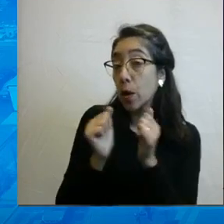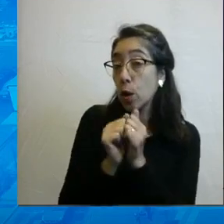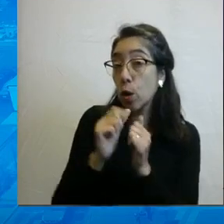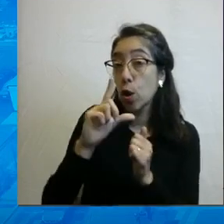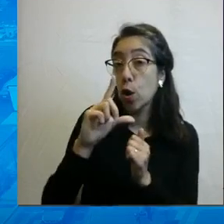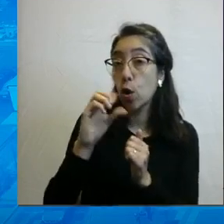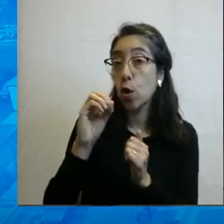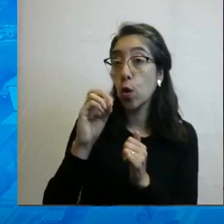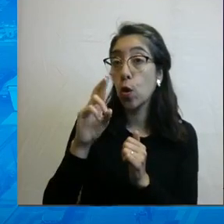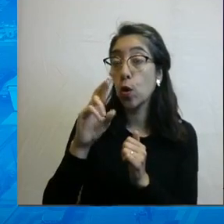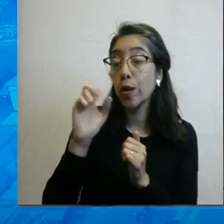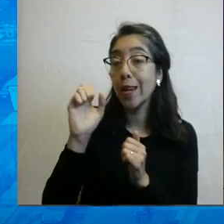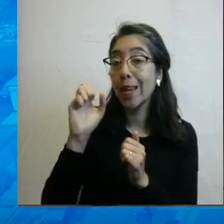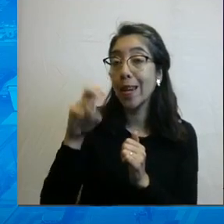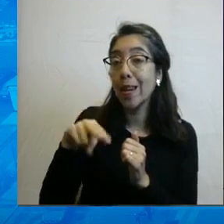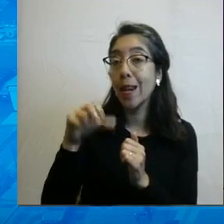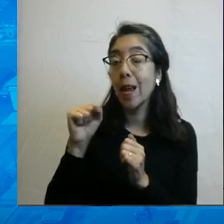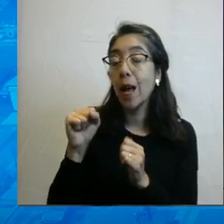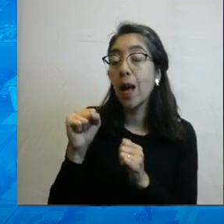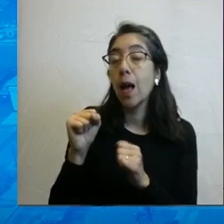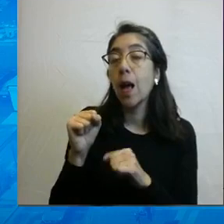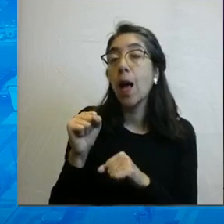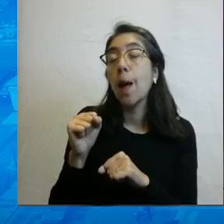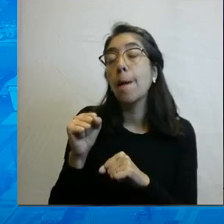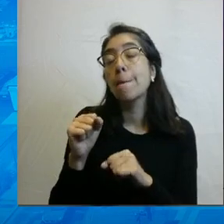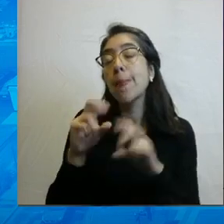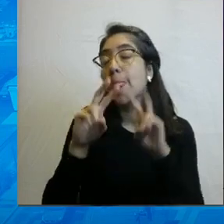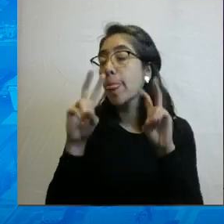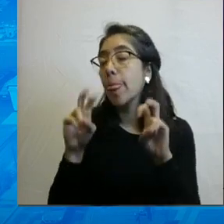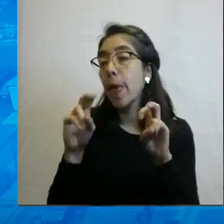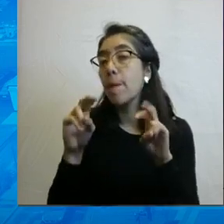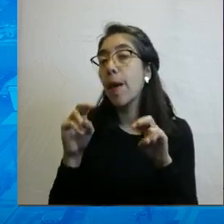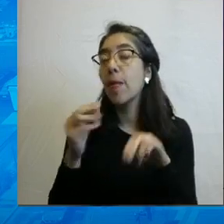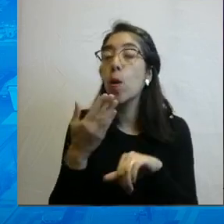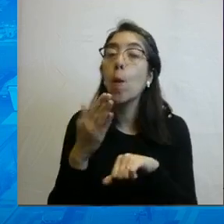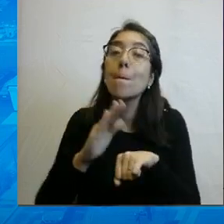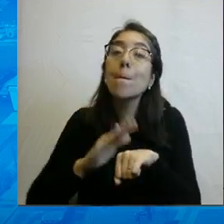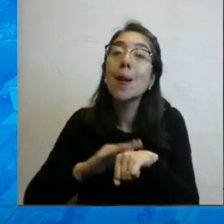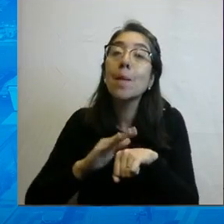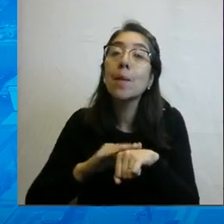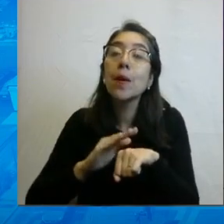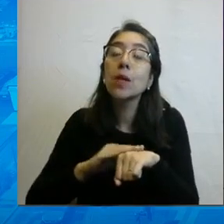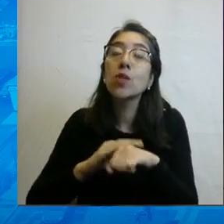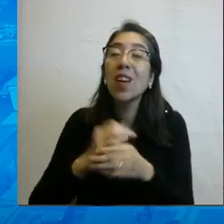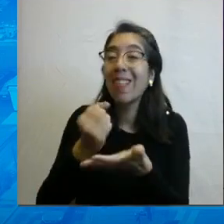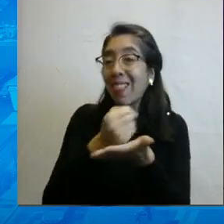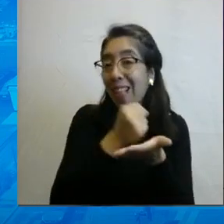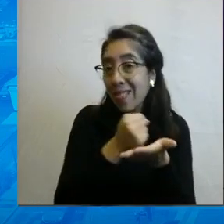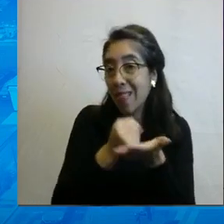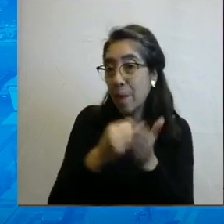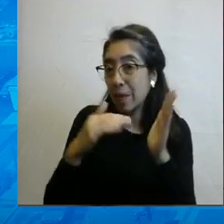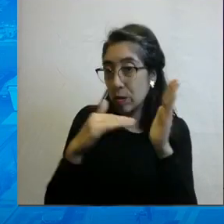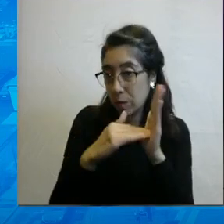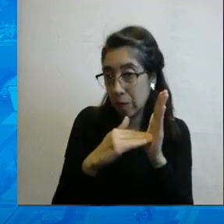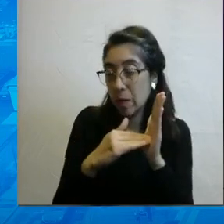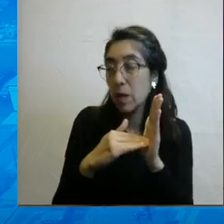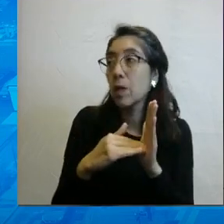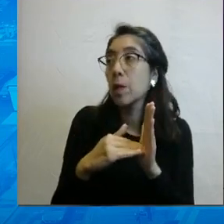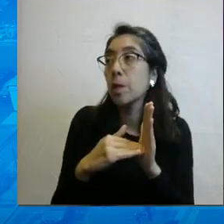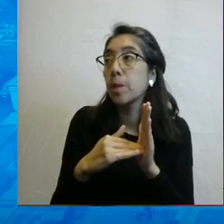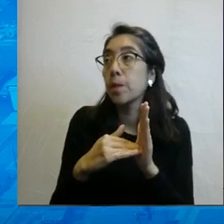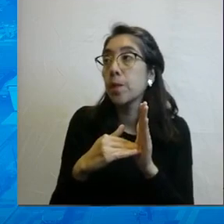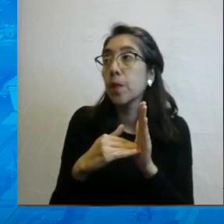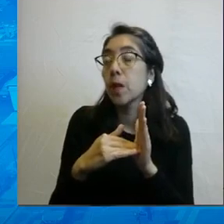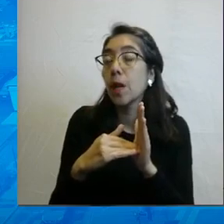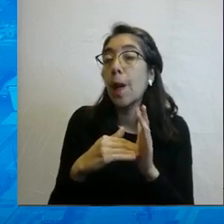por una situación de un permiso que está en trámite y... quedamos de verlo directamente en la Departamento